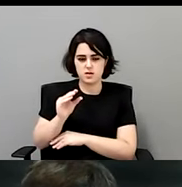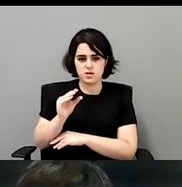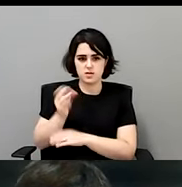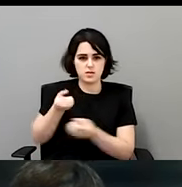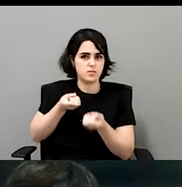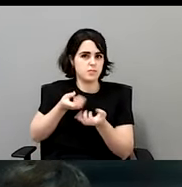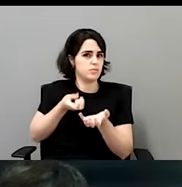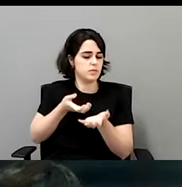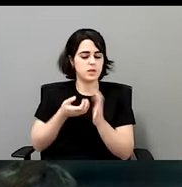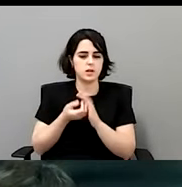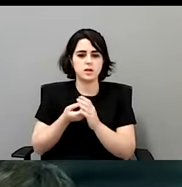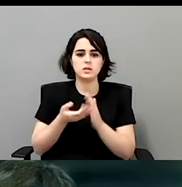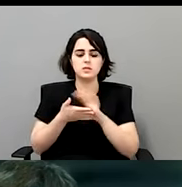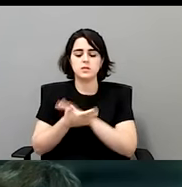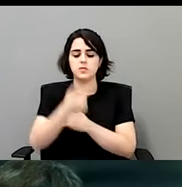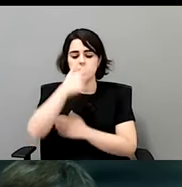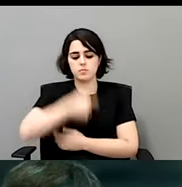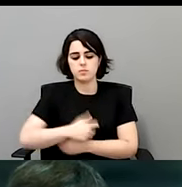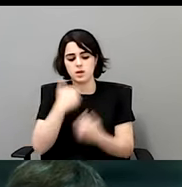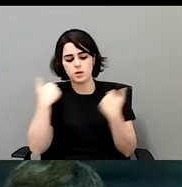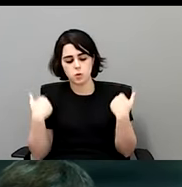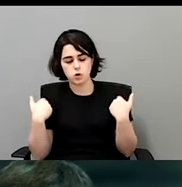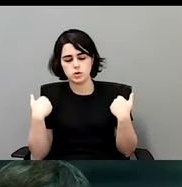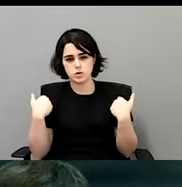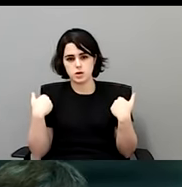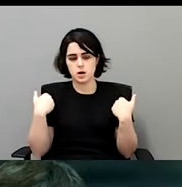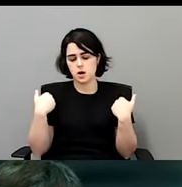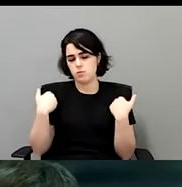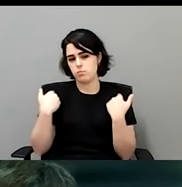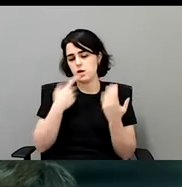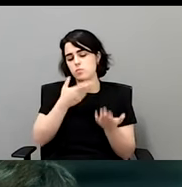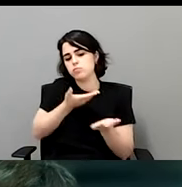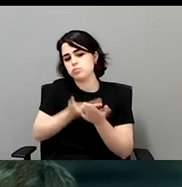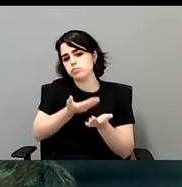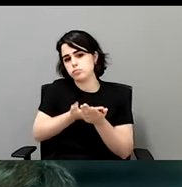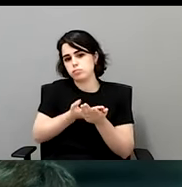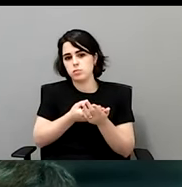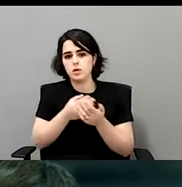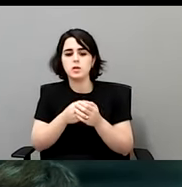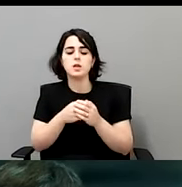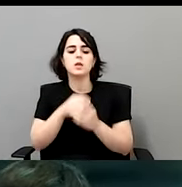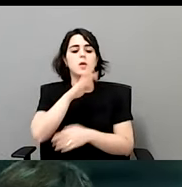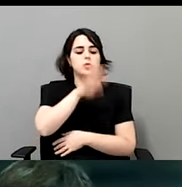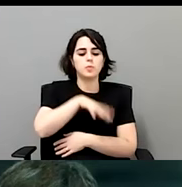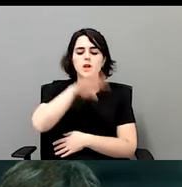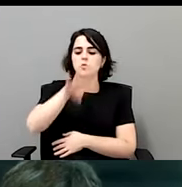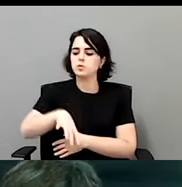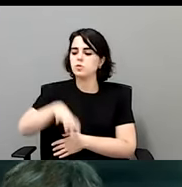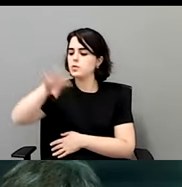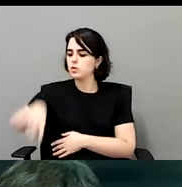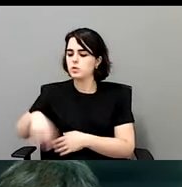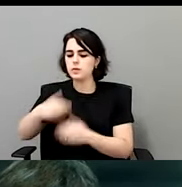tú te responsabilizas de justificarlo cuatrimestralmente. En la